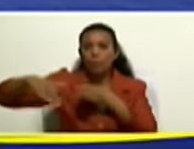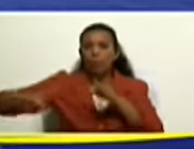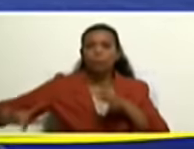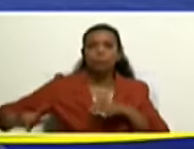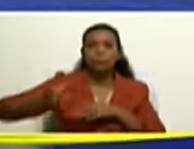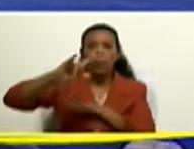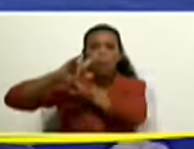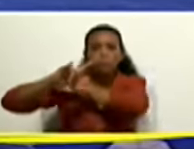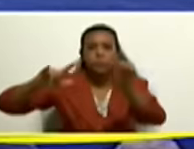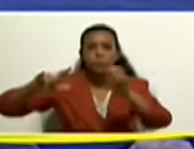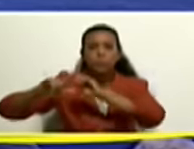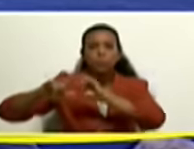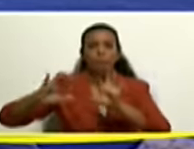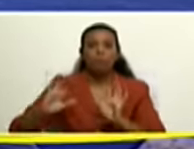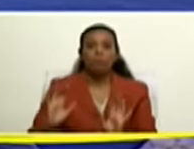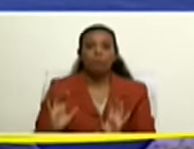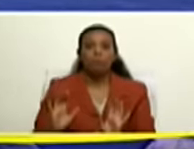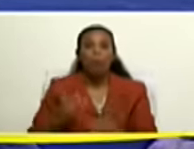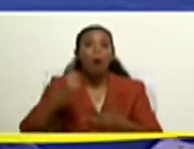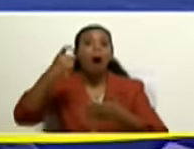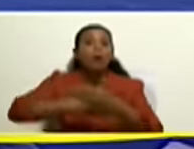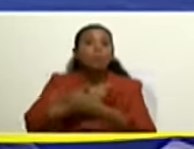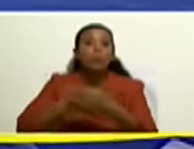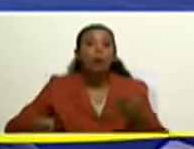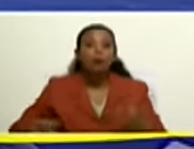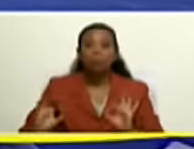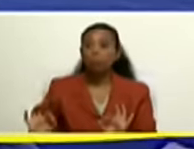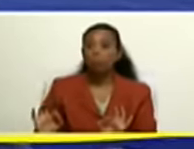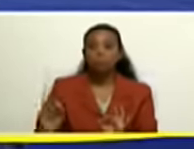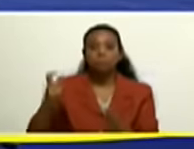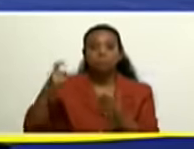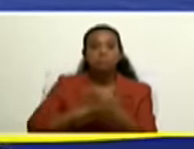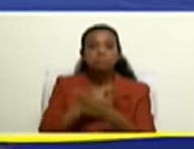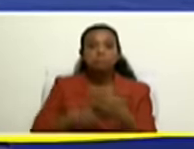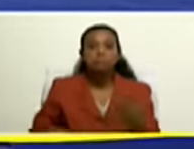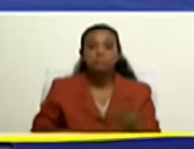cohetes. ¡Pum! Lo anulamos, lo acabamos.